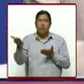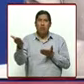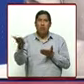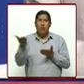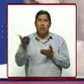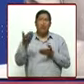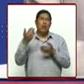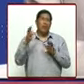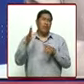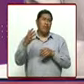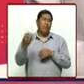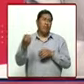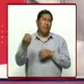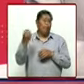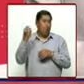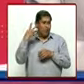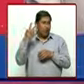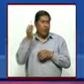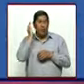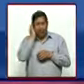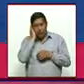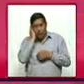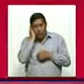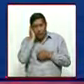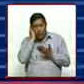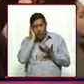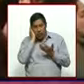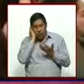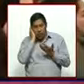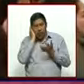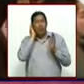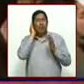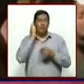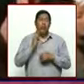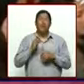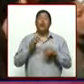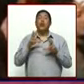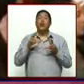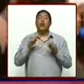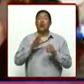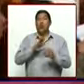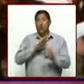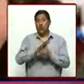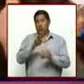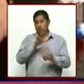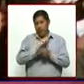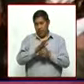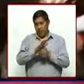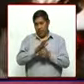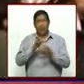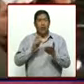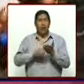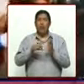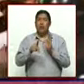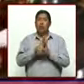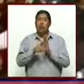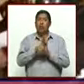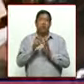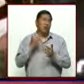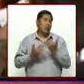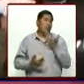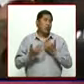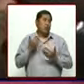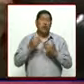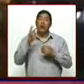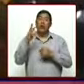Por lo menos a lo que hemos escuchado y hemos podido detener de repercusiones, Miriam, no sería suficiente esta denominada pausa ambiental. Tercer día